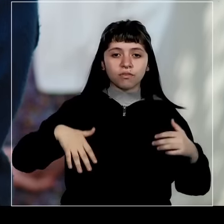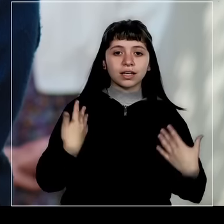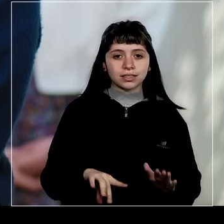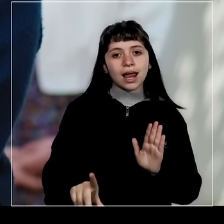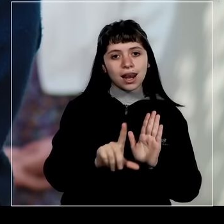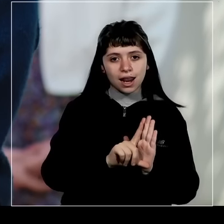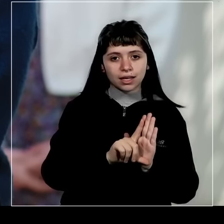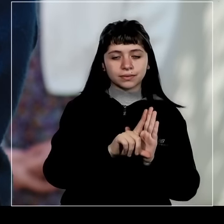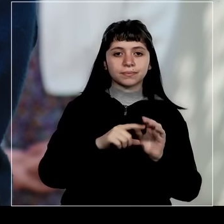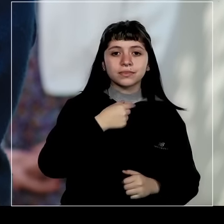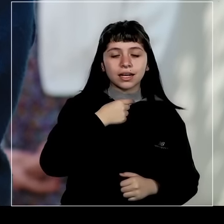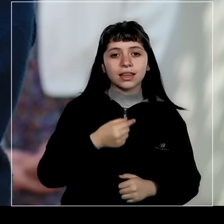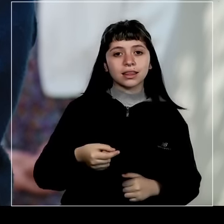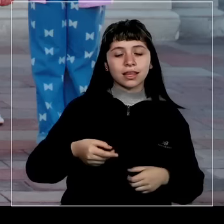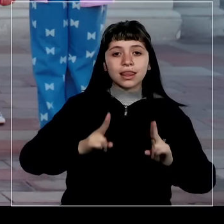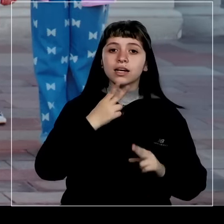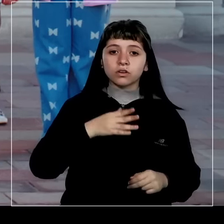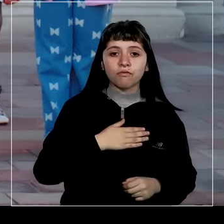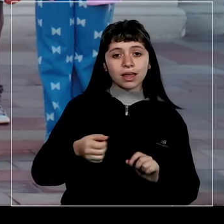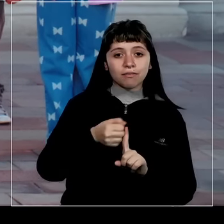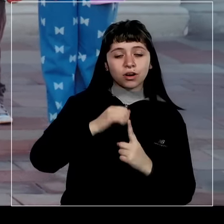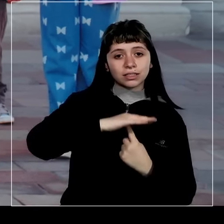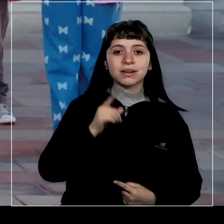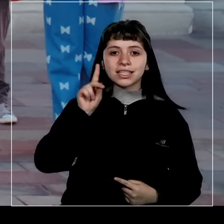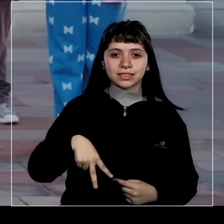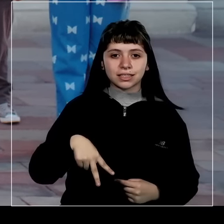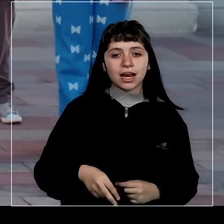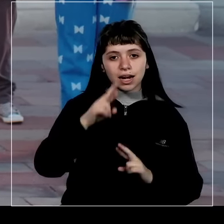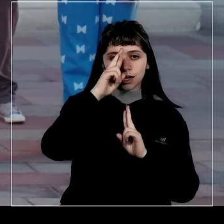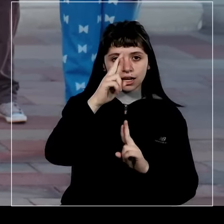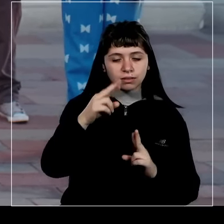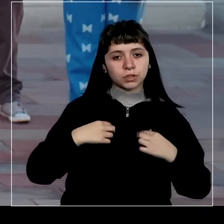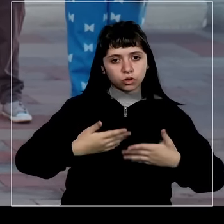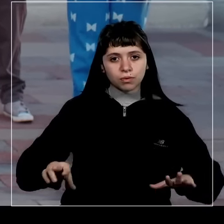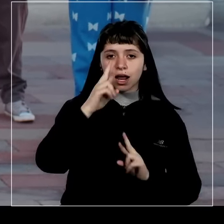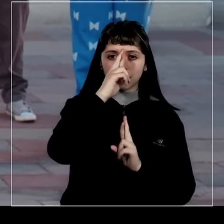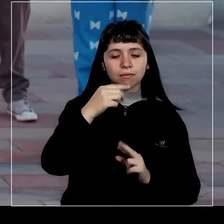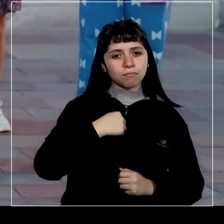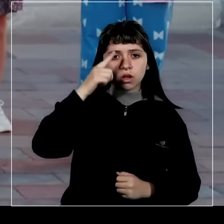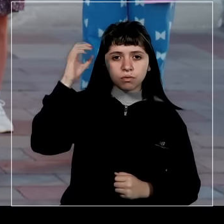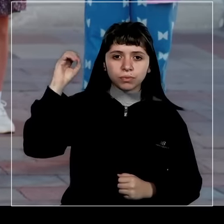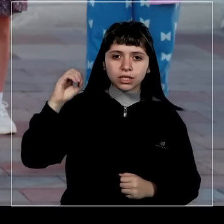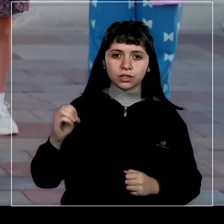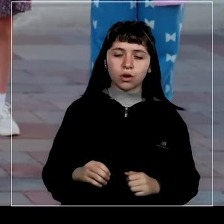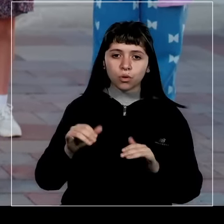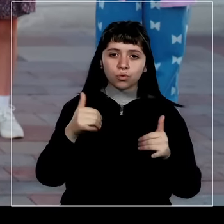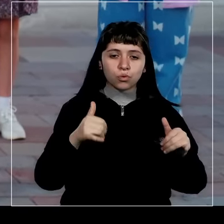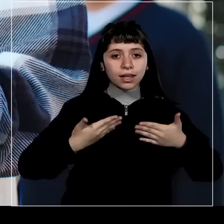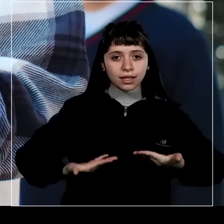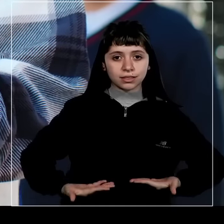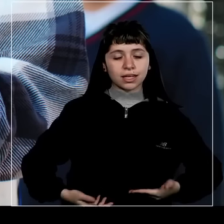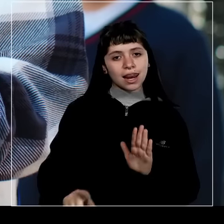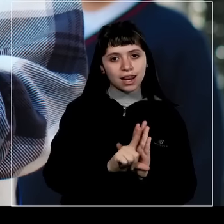de las niñas, niños y adolescentes ya es ley. Garantizará el derecho a una vida libre de violencia y discriminación. Que se respete cómo me quiero